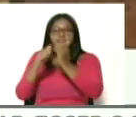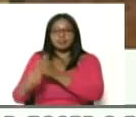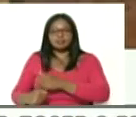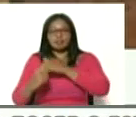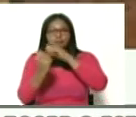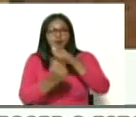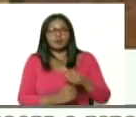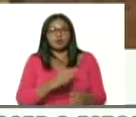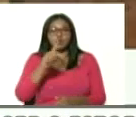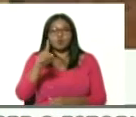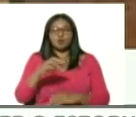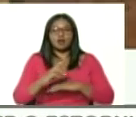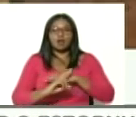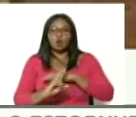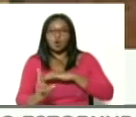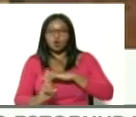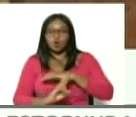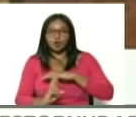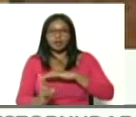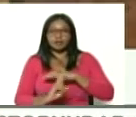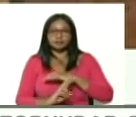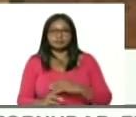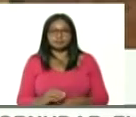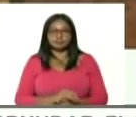una en Los Roques.